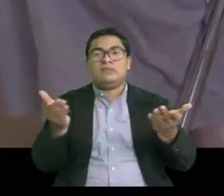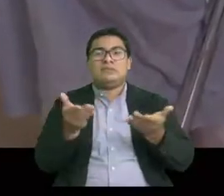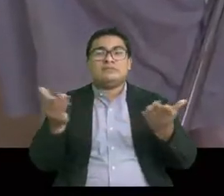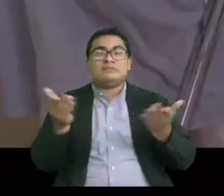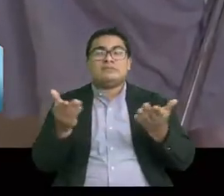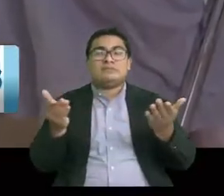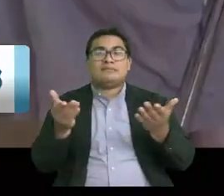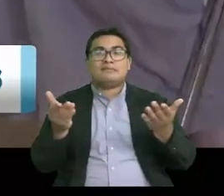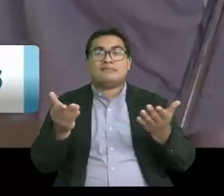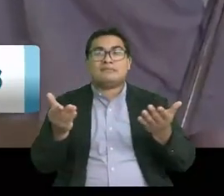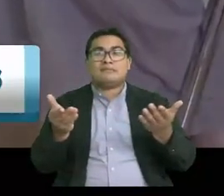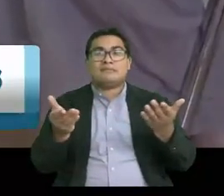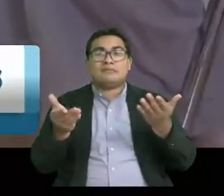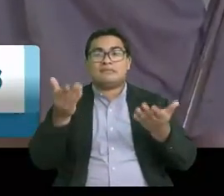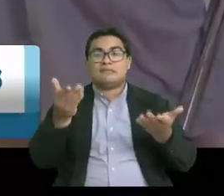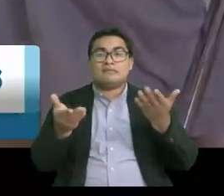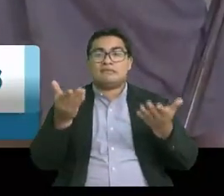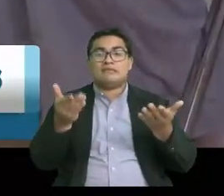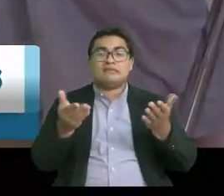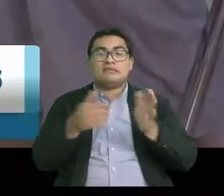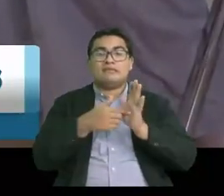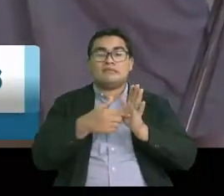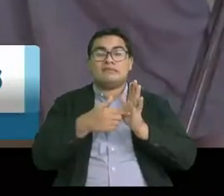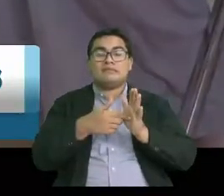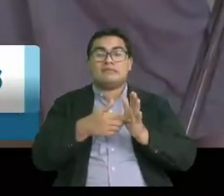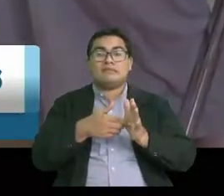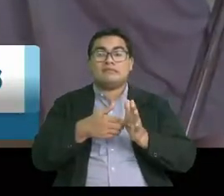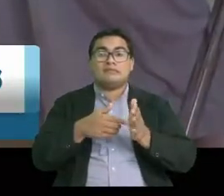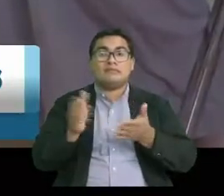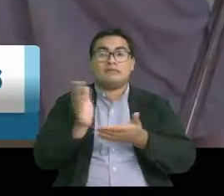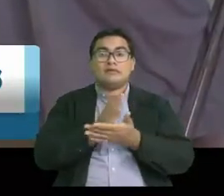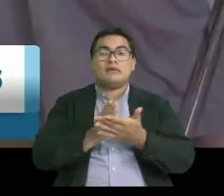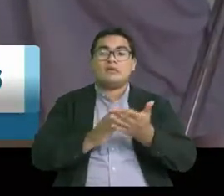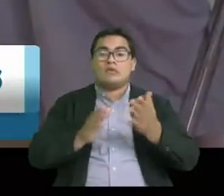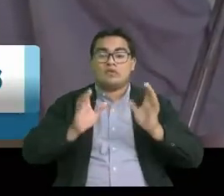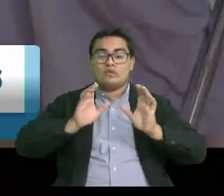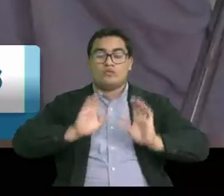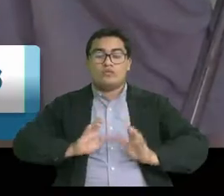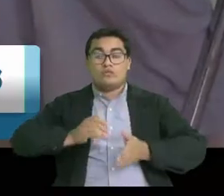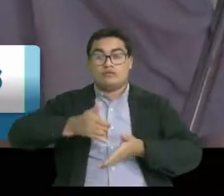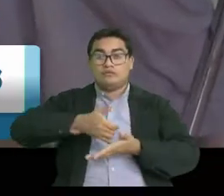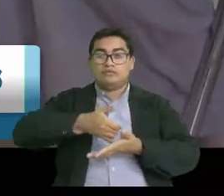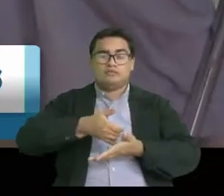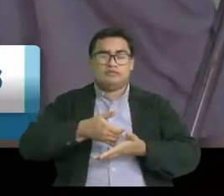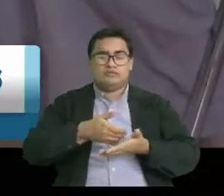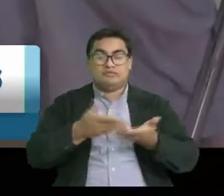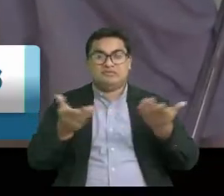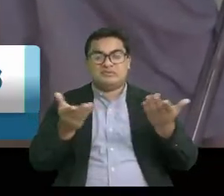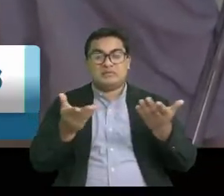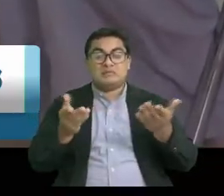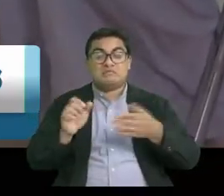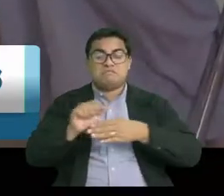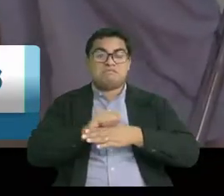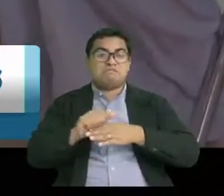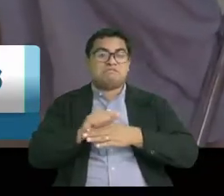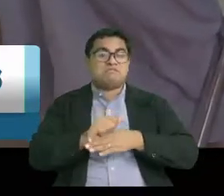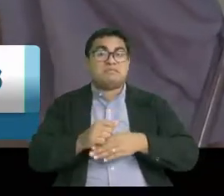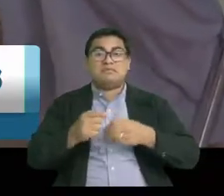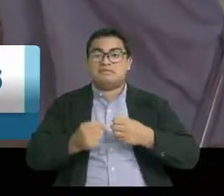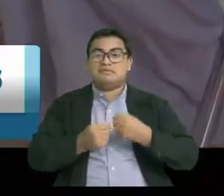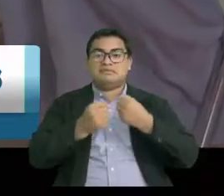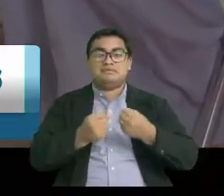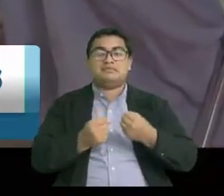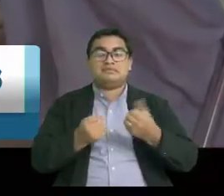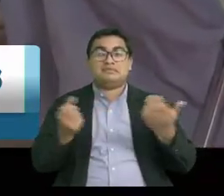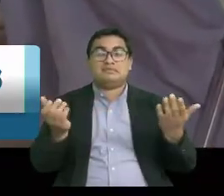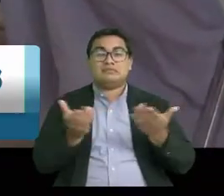en debilidad, ¿ya? O contrafuerza de algunos grupos musculares en el pie. Entonces, con estos ejercicios lo que se hace es fortalecer ciertos